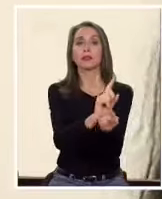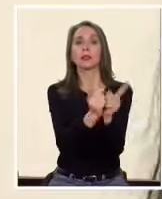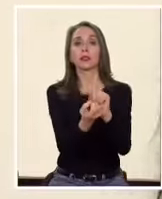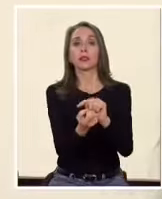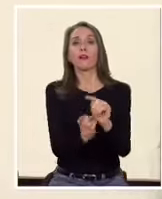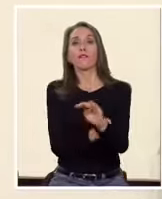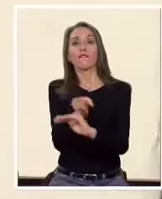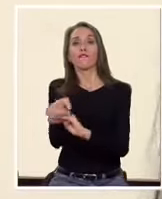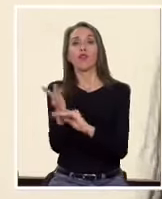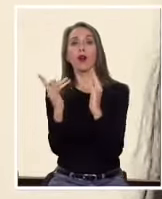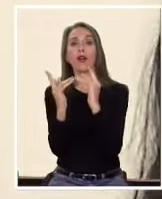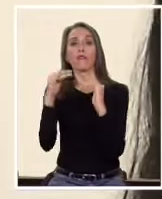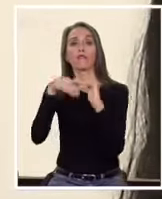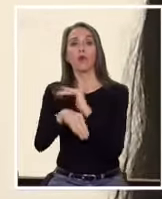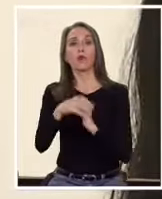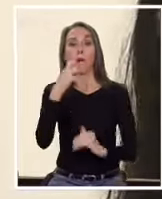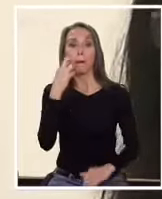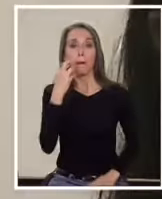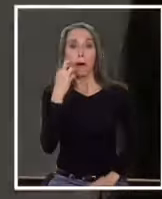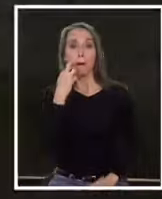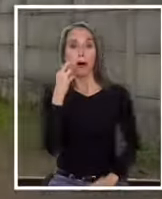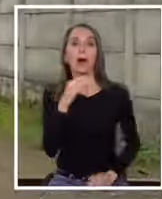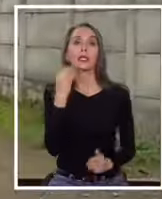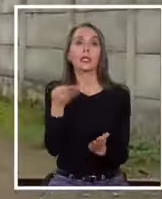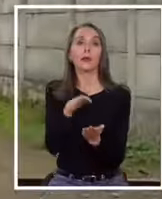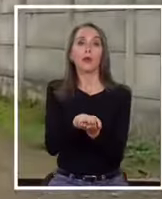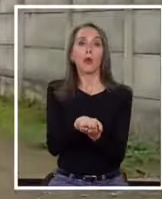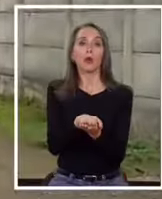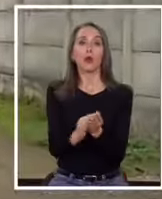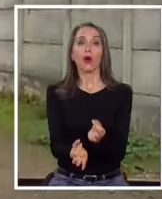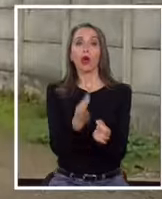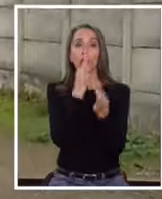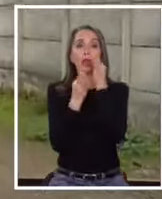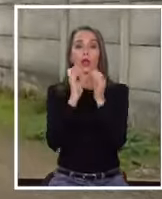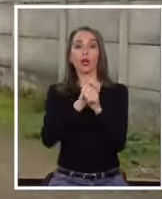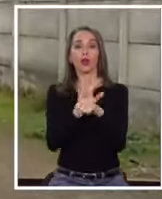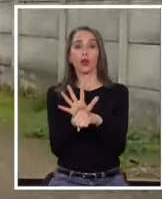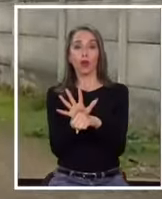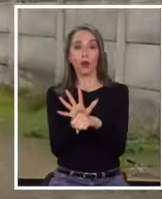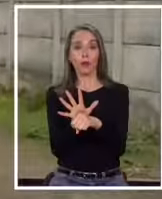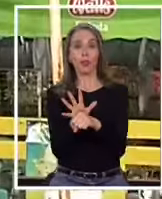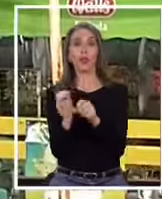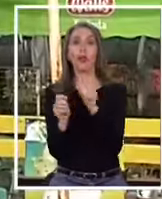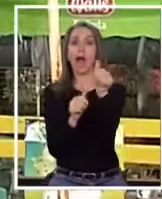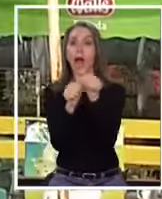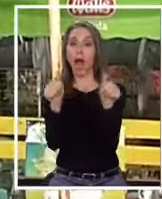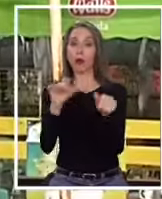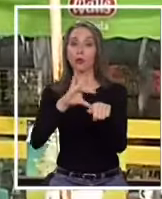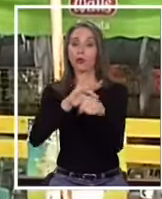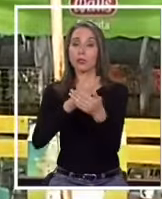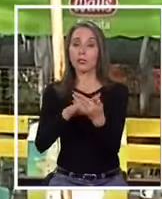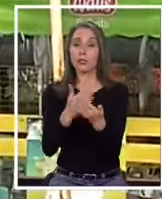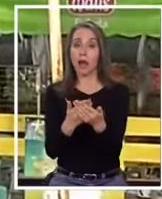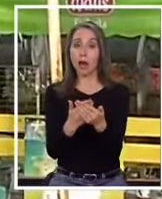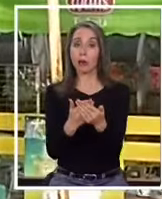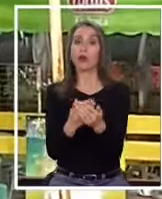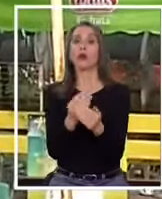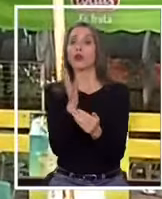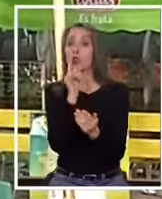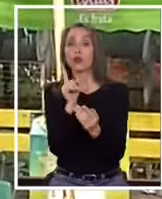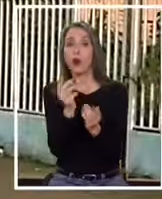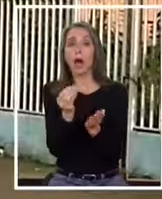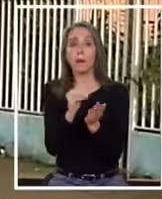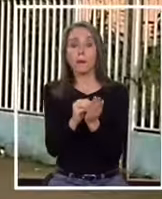incluso asistió al funeral de su padre, fallecido según ellos por COVID. Y si bien las autoridades de salud descartaron más